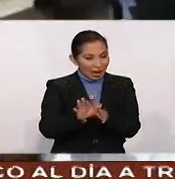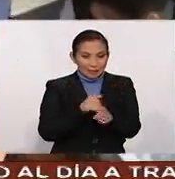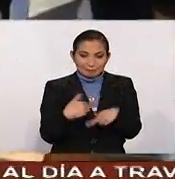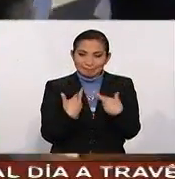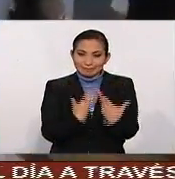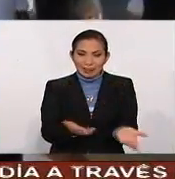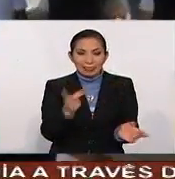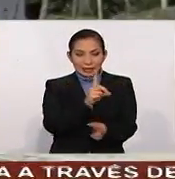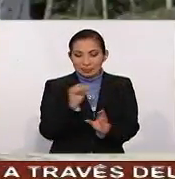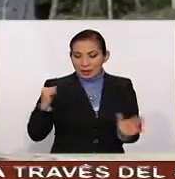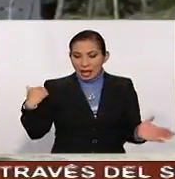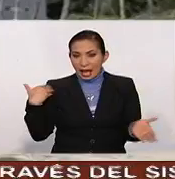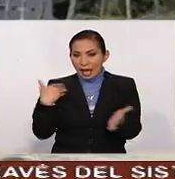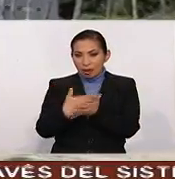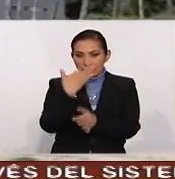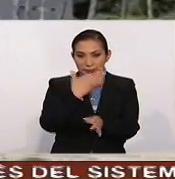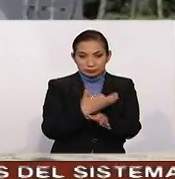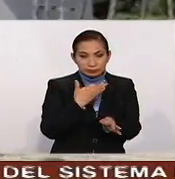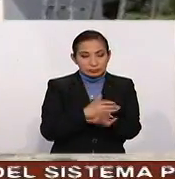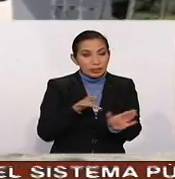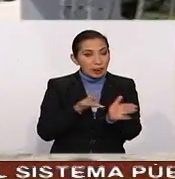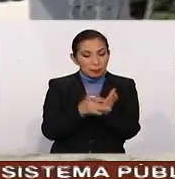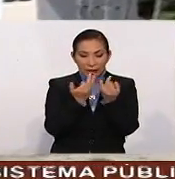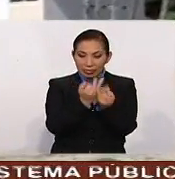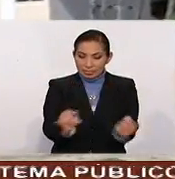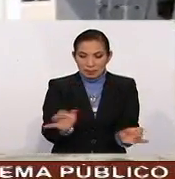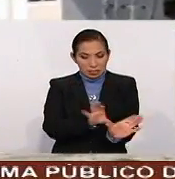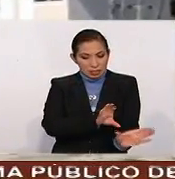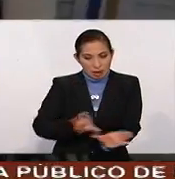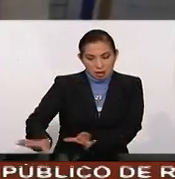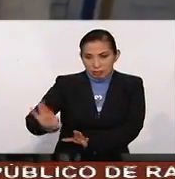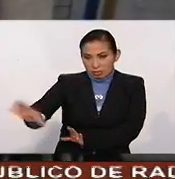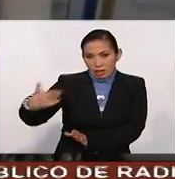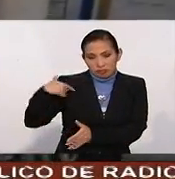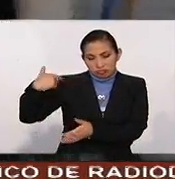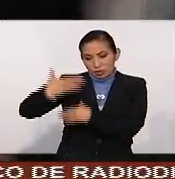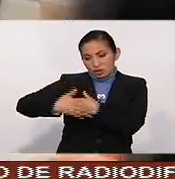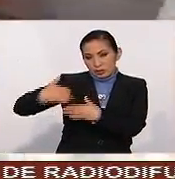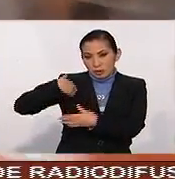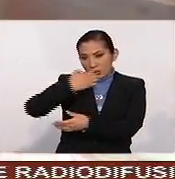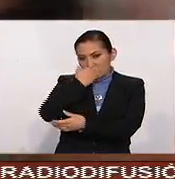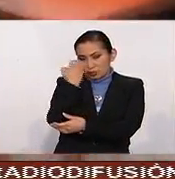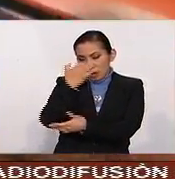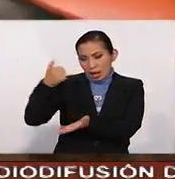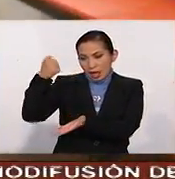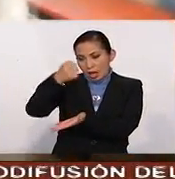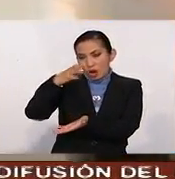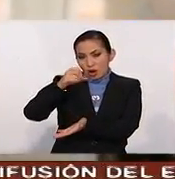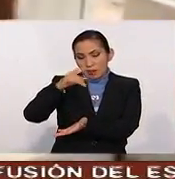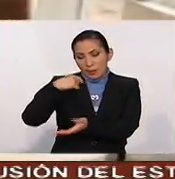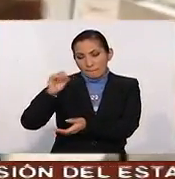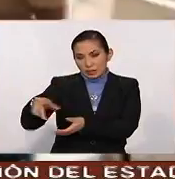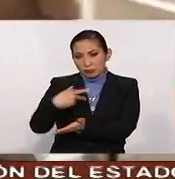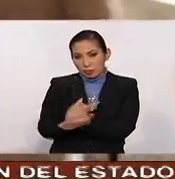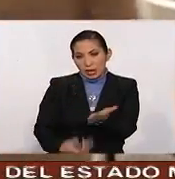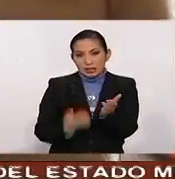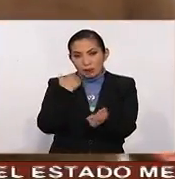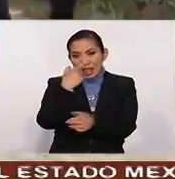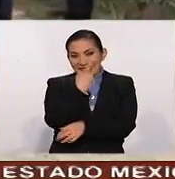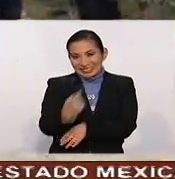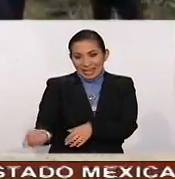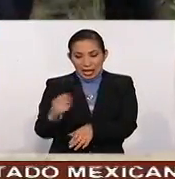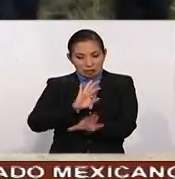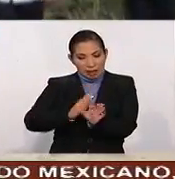beneficiados de diciembre a la fecha. Este apoyo es independiente al financiamiento que recibirán los centros educativos del CONAFE como parte del programa Escuelas al